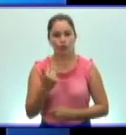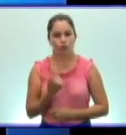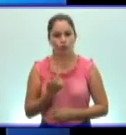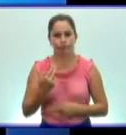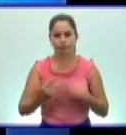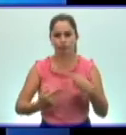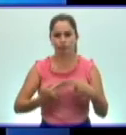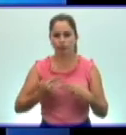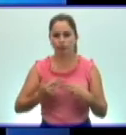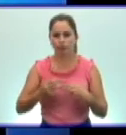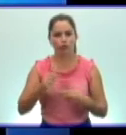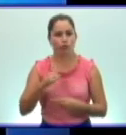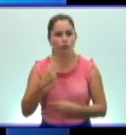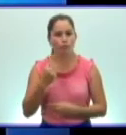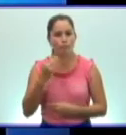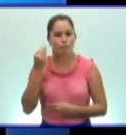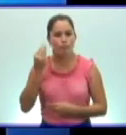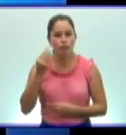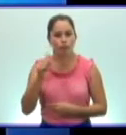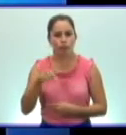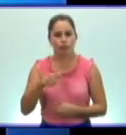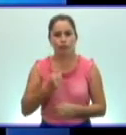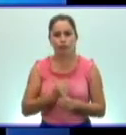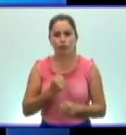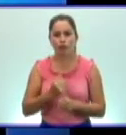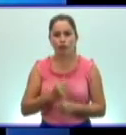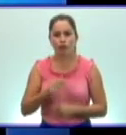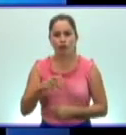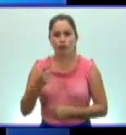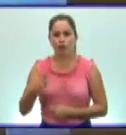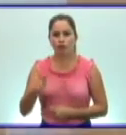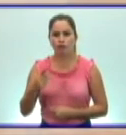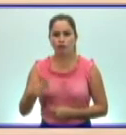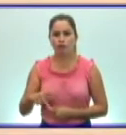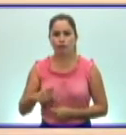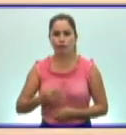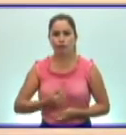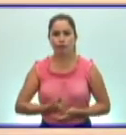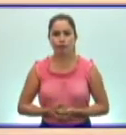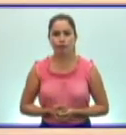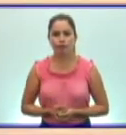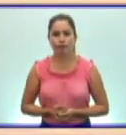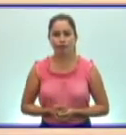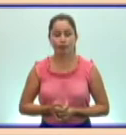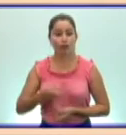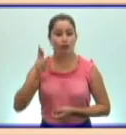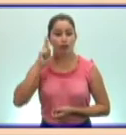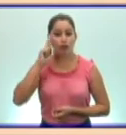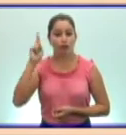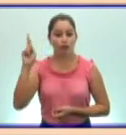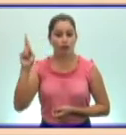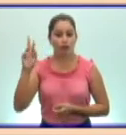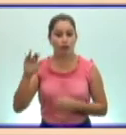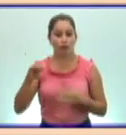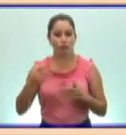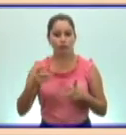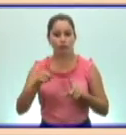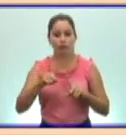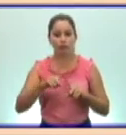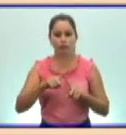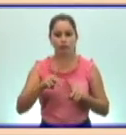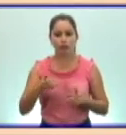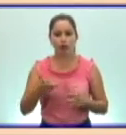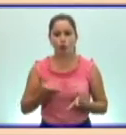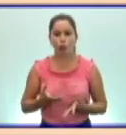alrededor de ella ustedes hayan trabajado este ejercicio. Recordemos que habíamos dejado